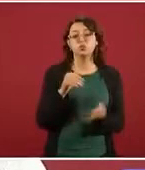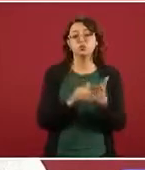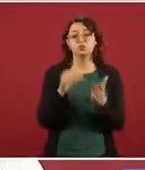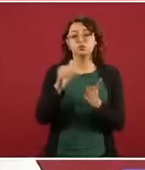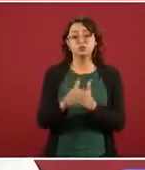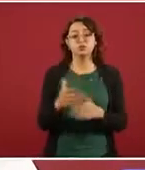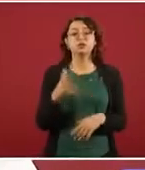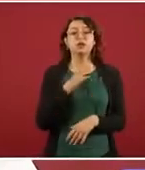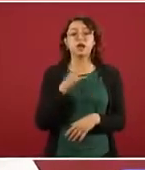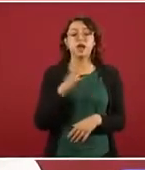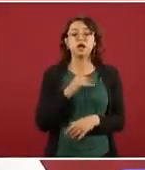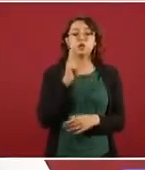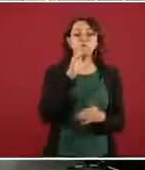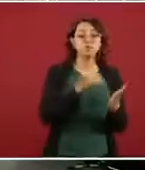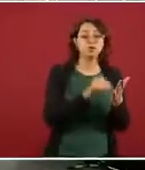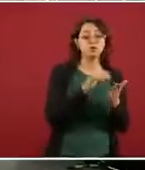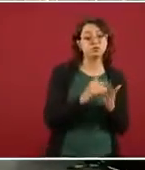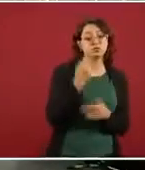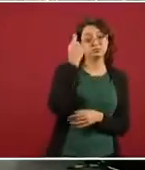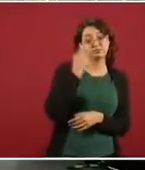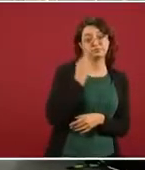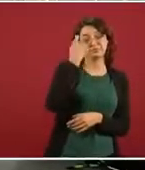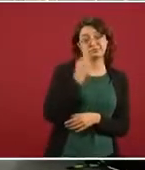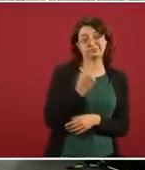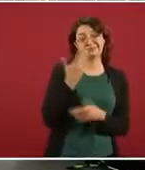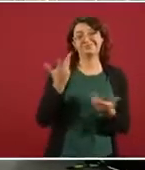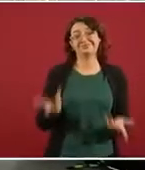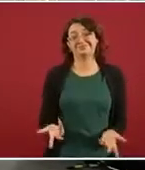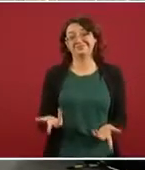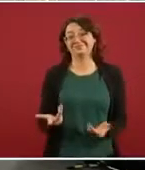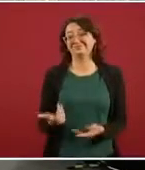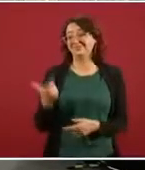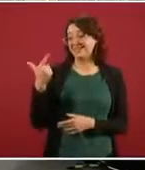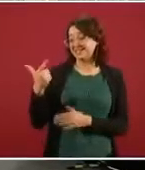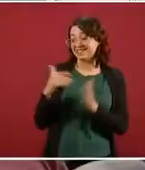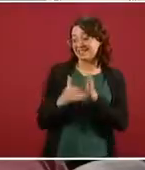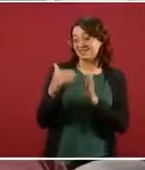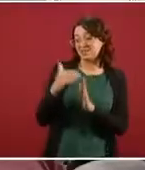de pensiones. De tal manera que ese es el motivo por el cual